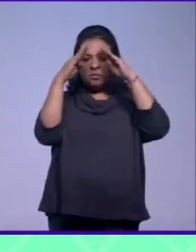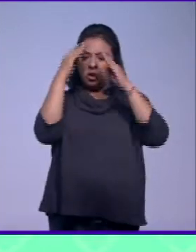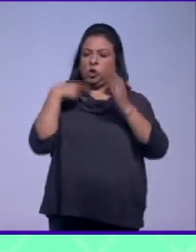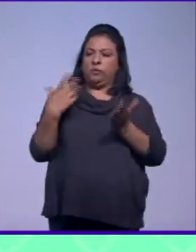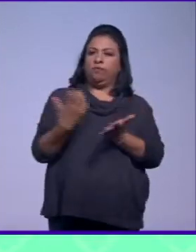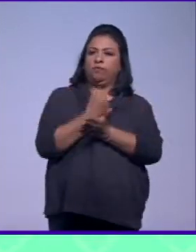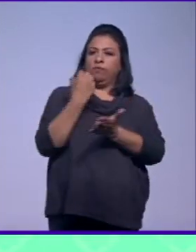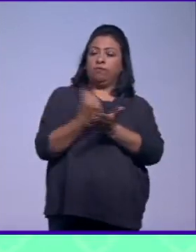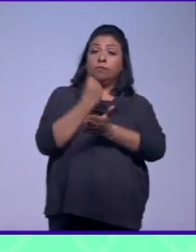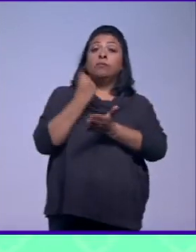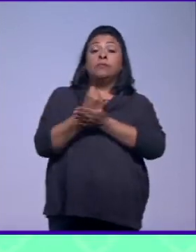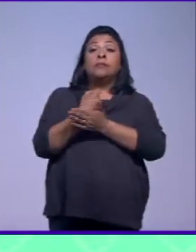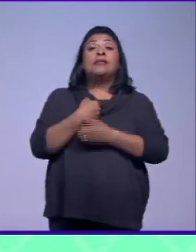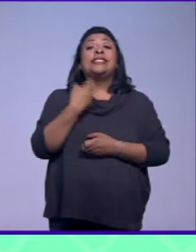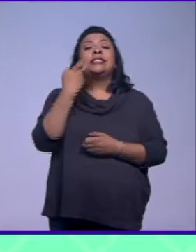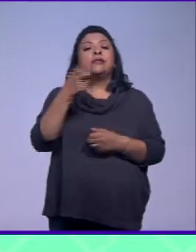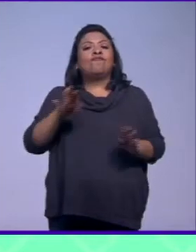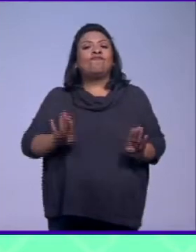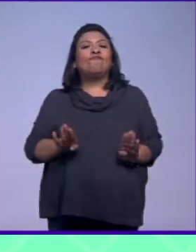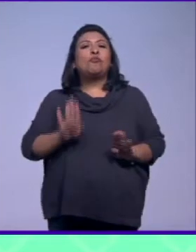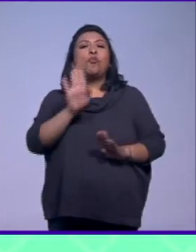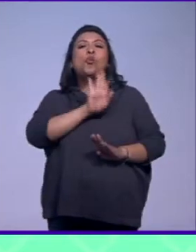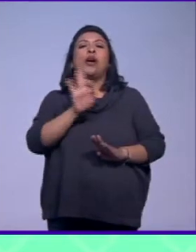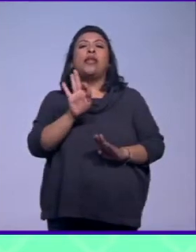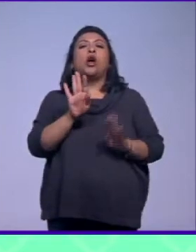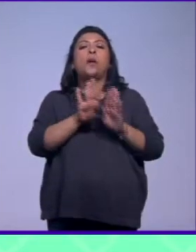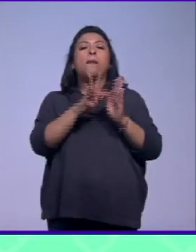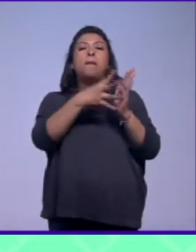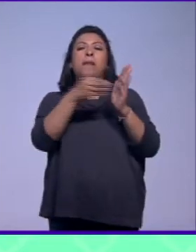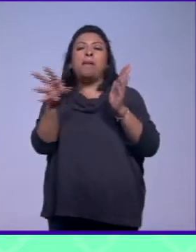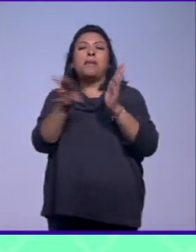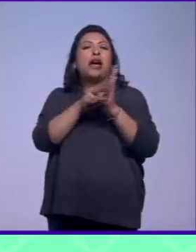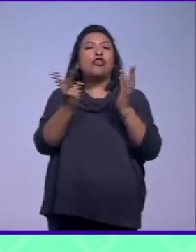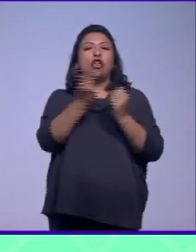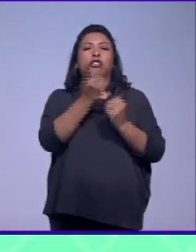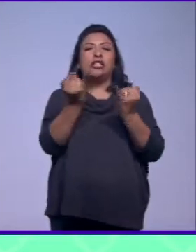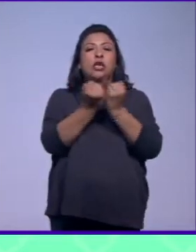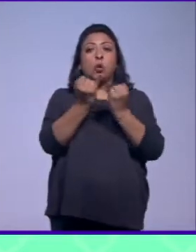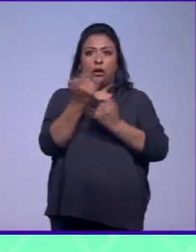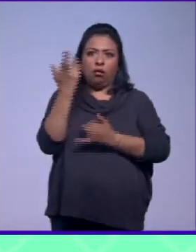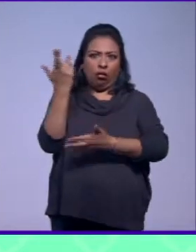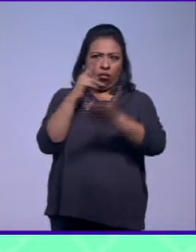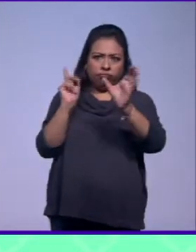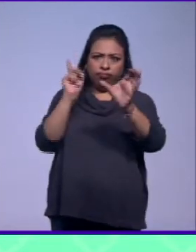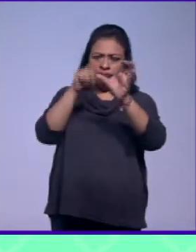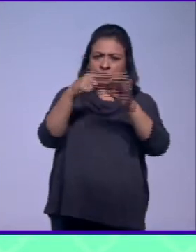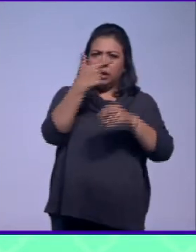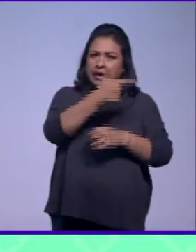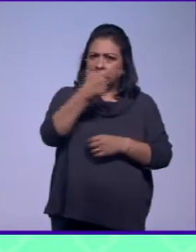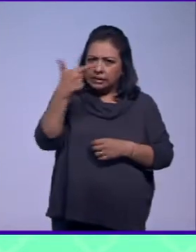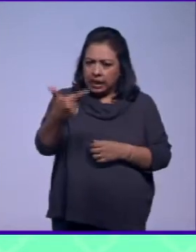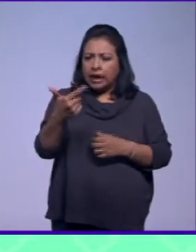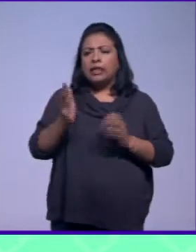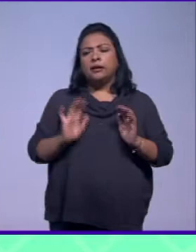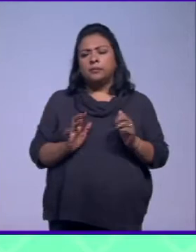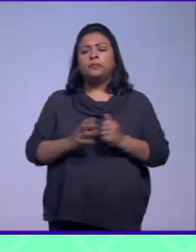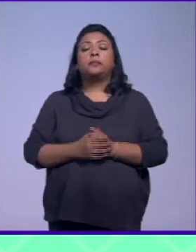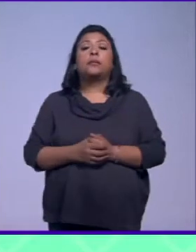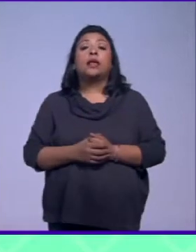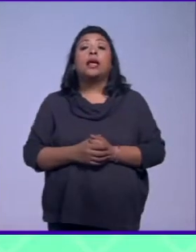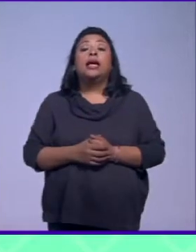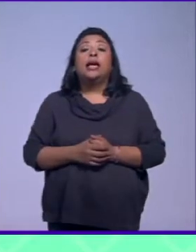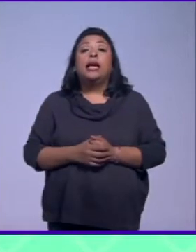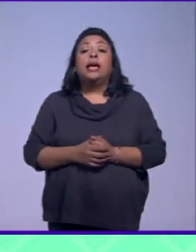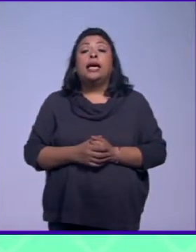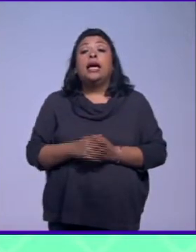que le puede hacer le puede ser como su propio reflejo entonces lo quiere de vuelta en el g7 y bueno en la